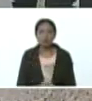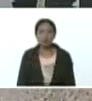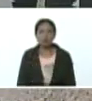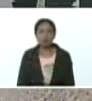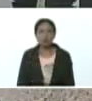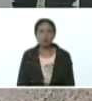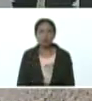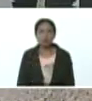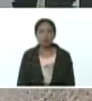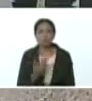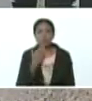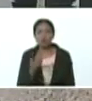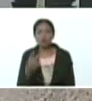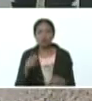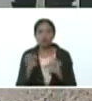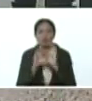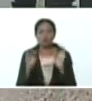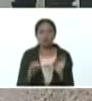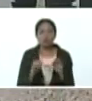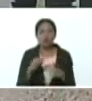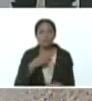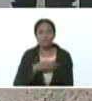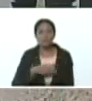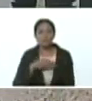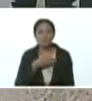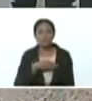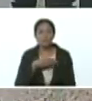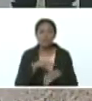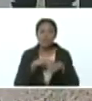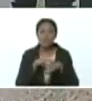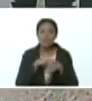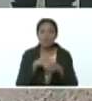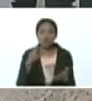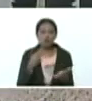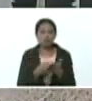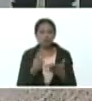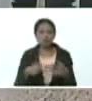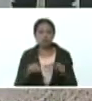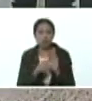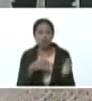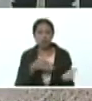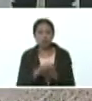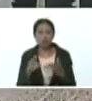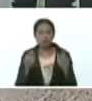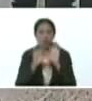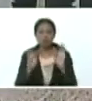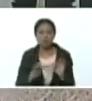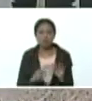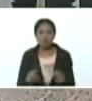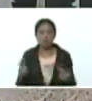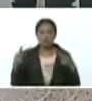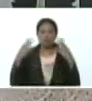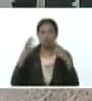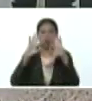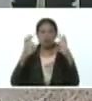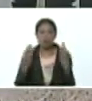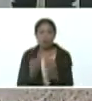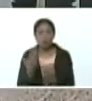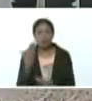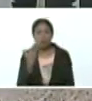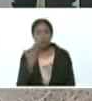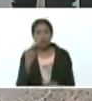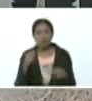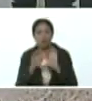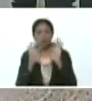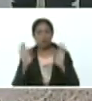la solicitud, ministro Carlos Alvarado, de recursos para garantizar oído a toda la familia, las madres, oído